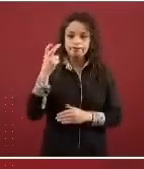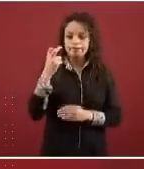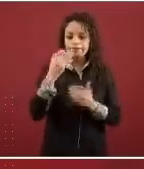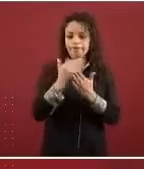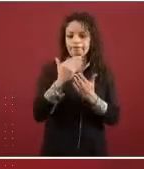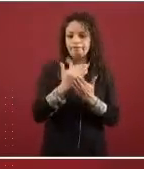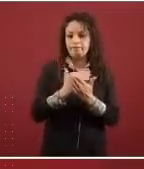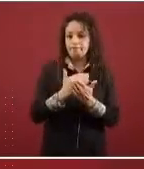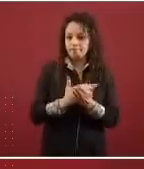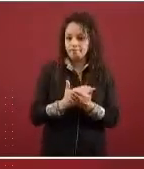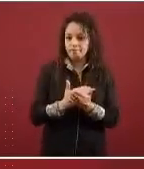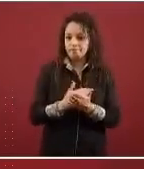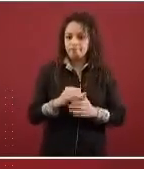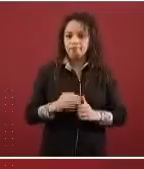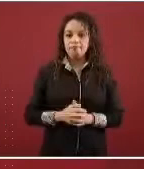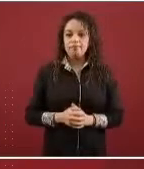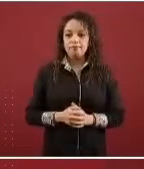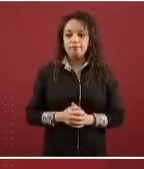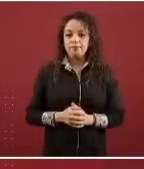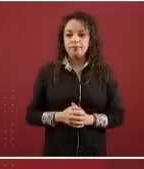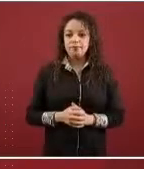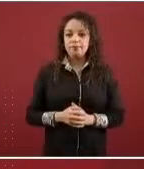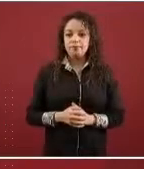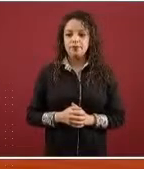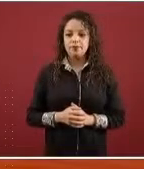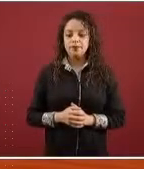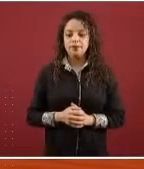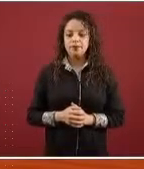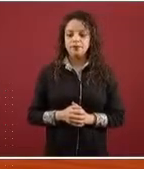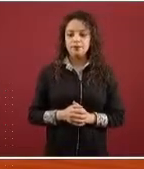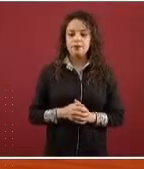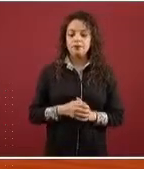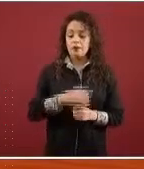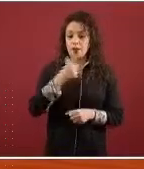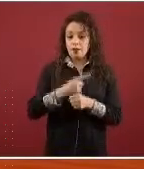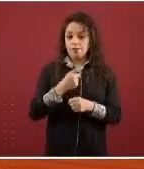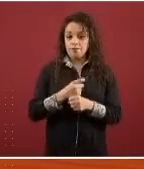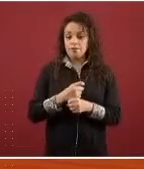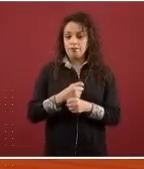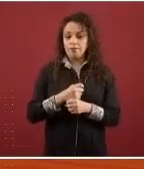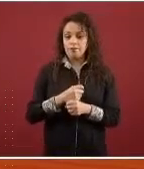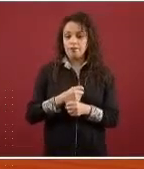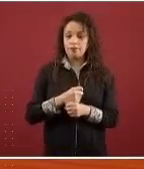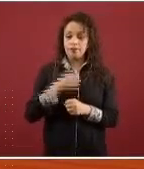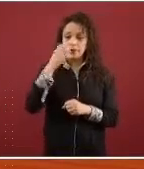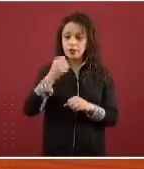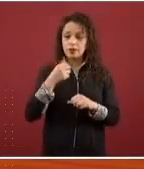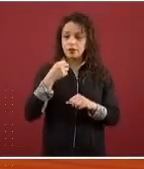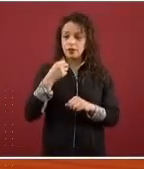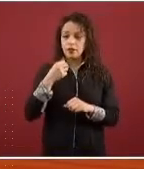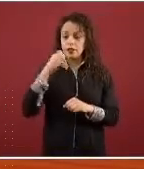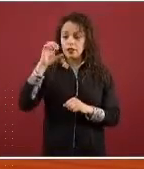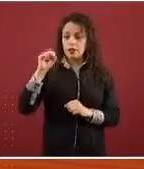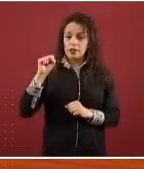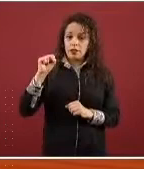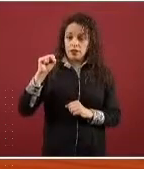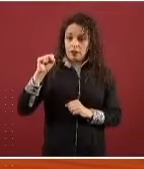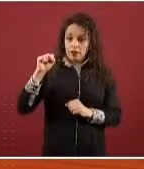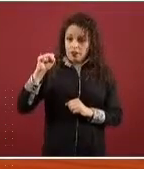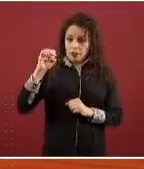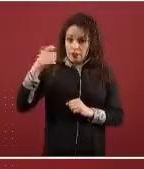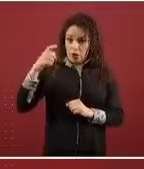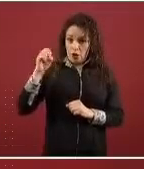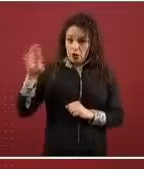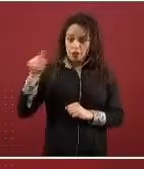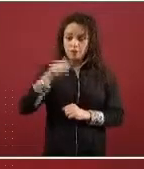las medidas que a continuación se enlistan. Primero, a la Secretaría de Gobernación mantener la comunicación y